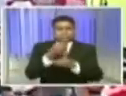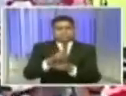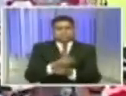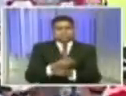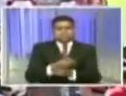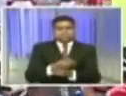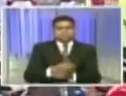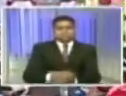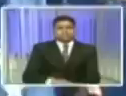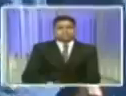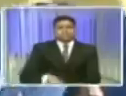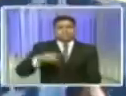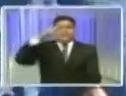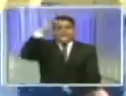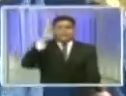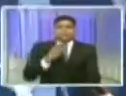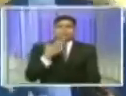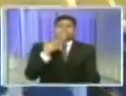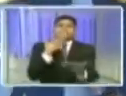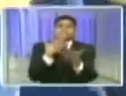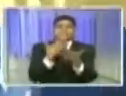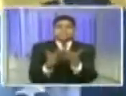Adiós rogando.